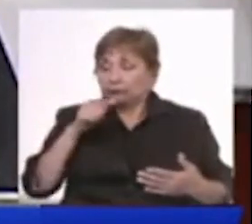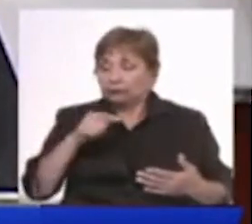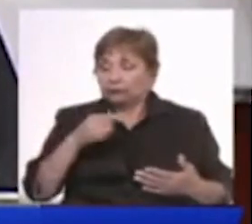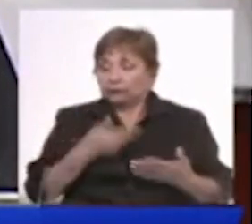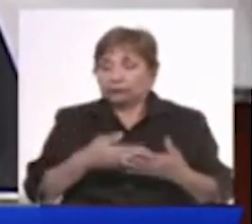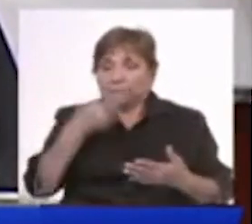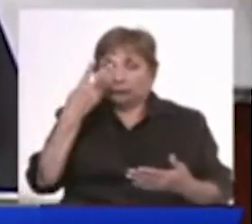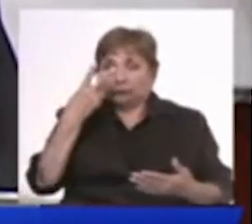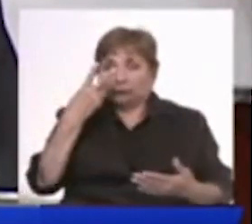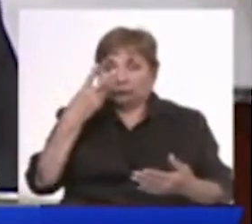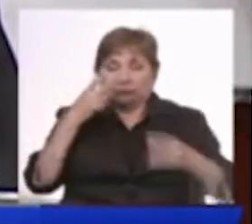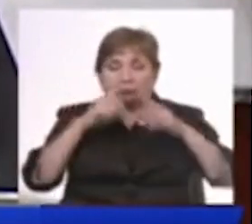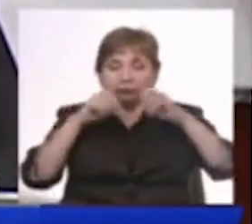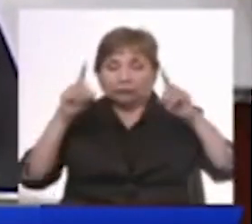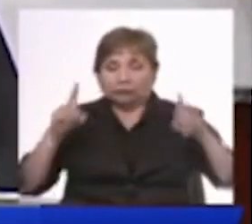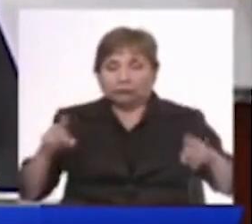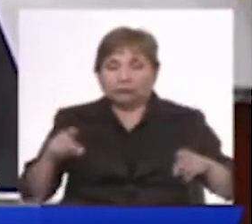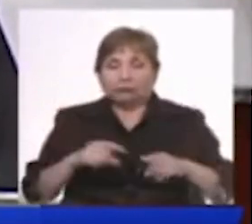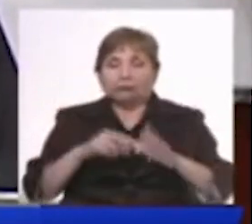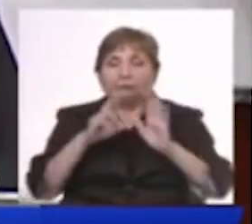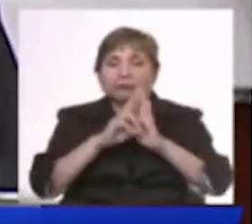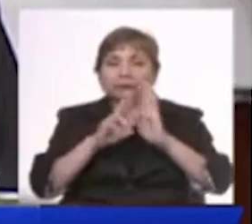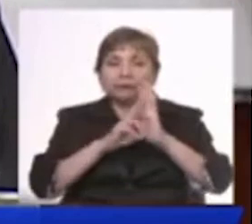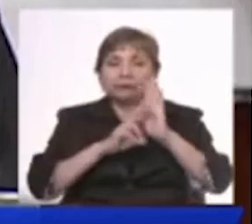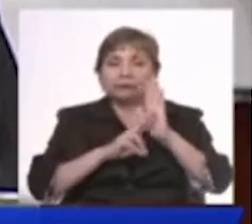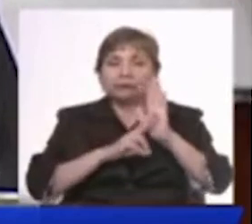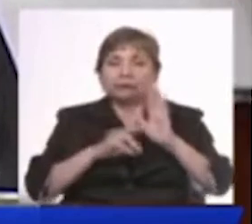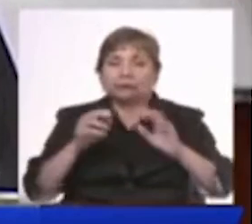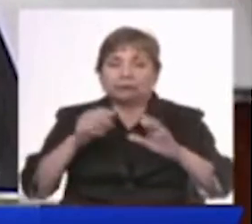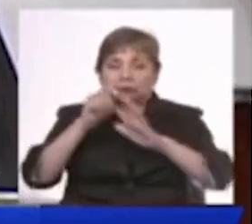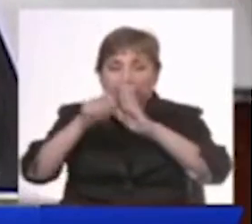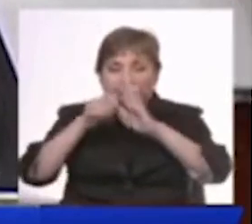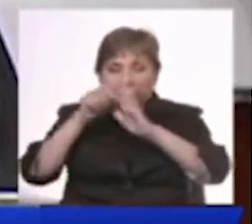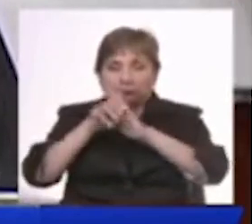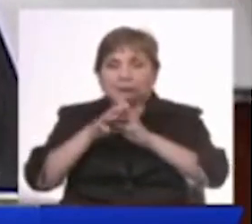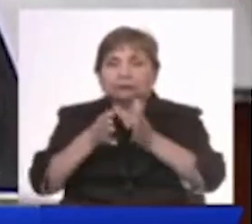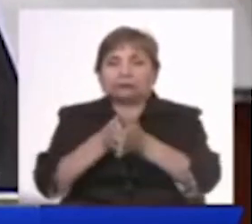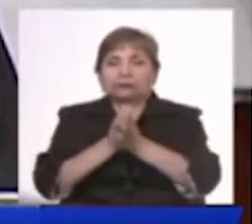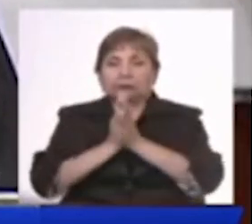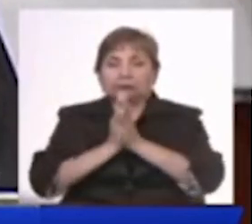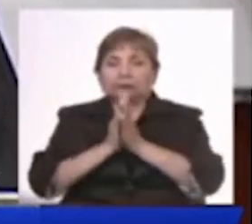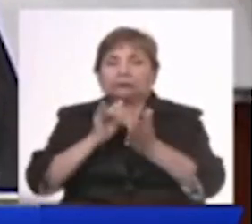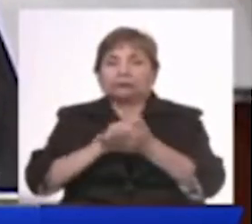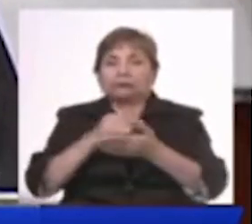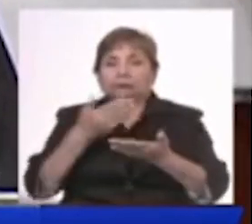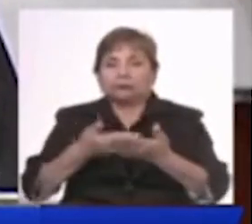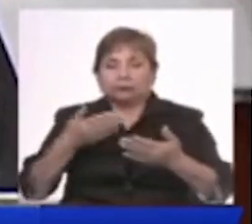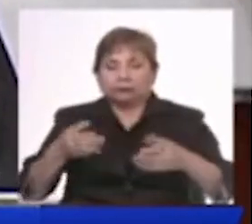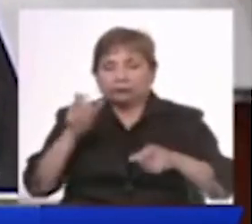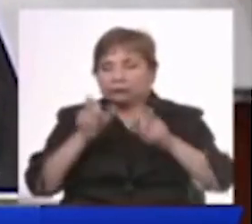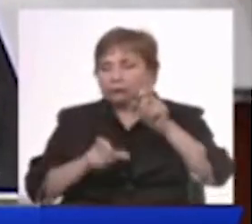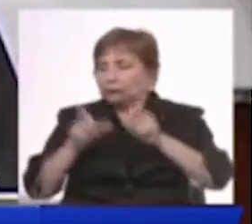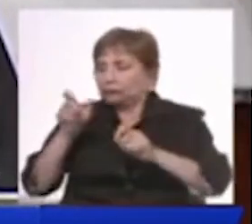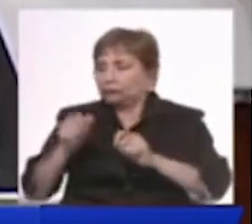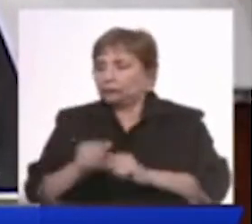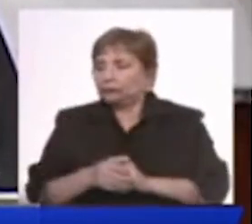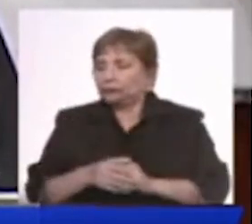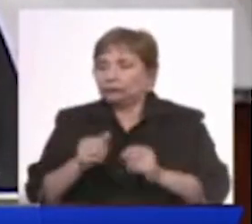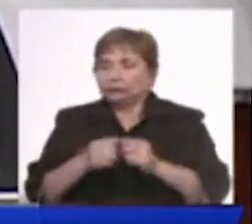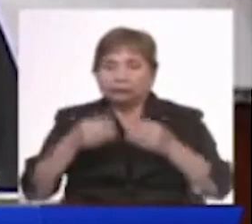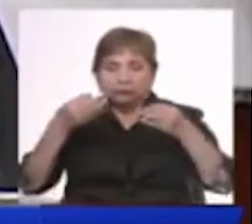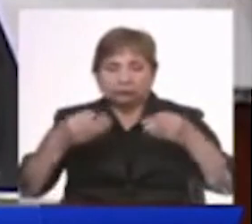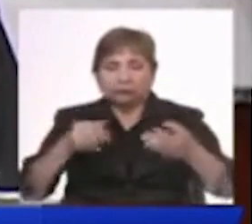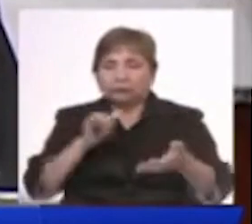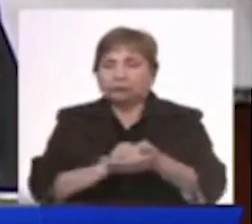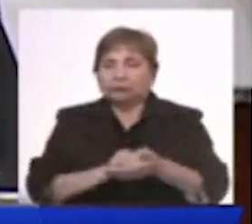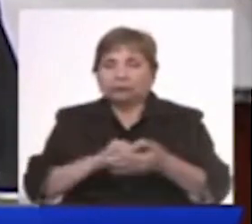Estas dos pantallas fue un requerimiento del área de grabaciones a pedido y solicitud de los usuarios, considerando